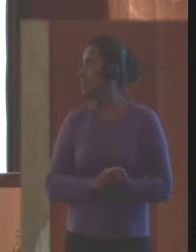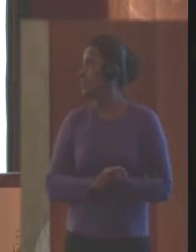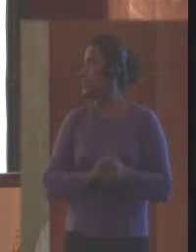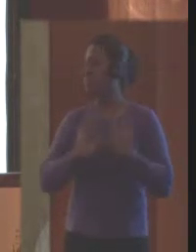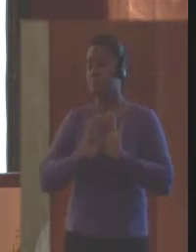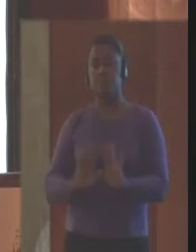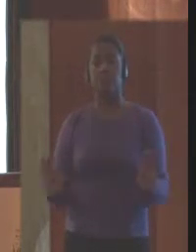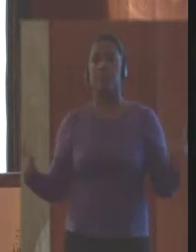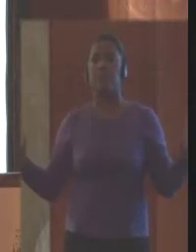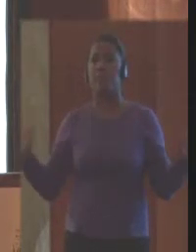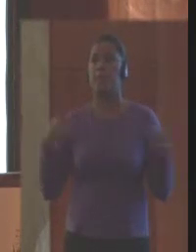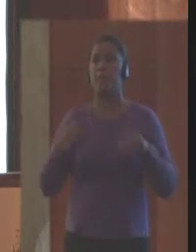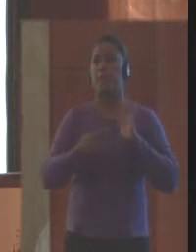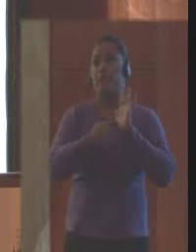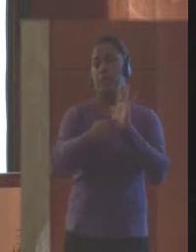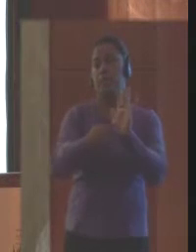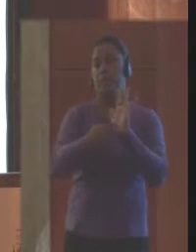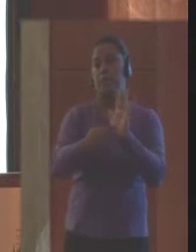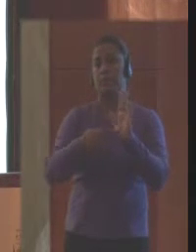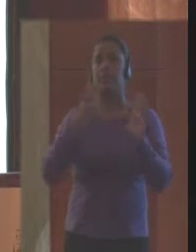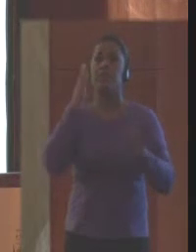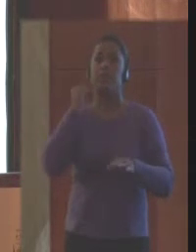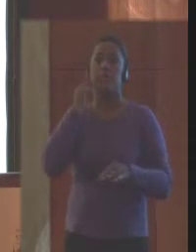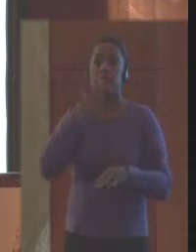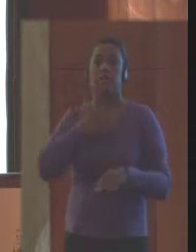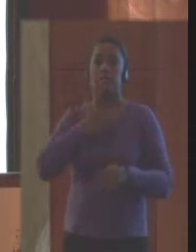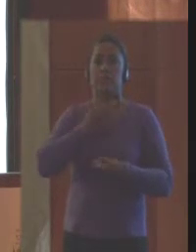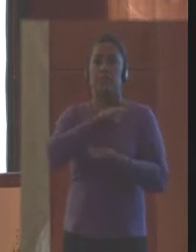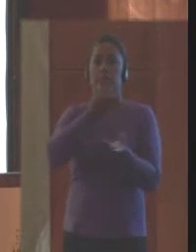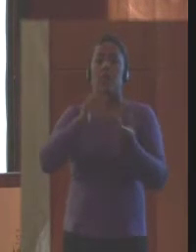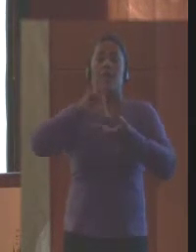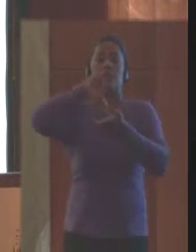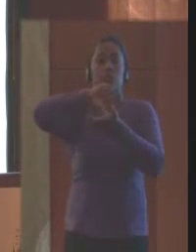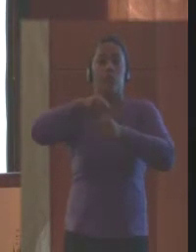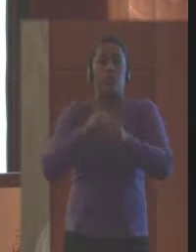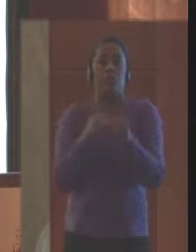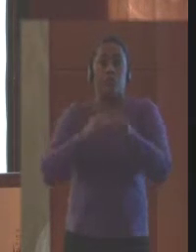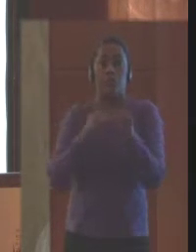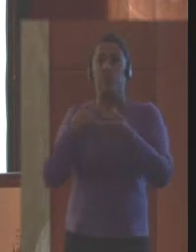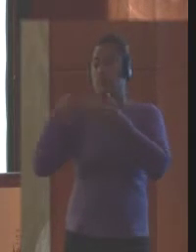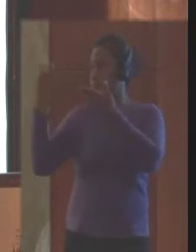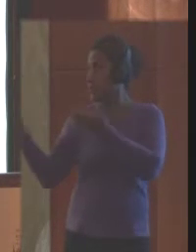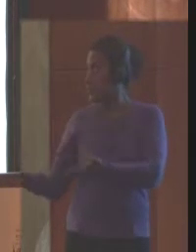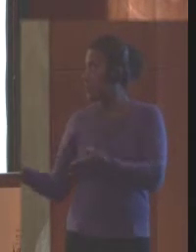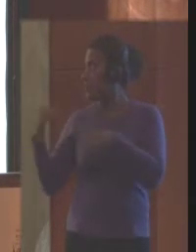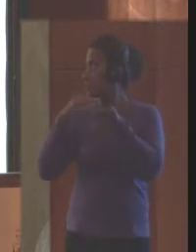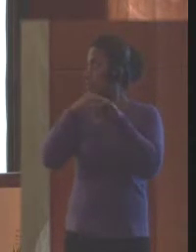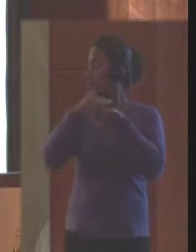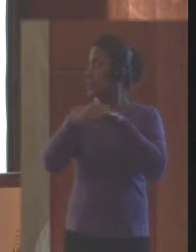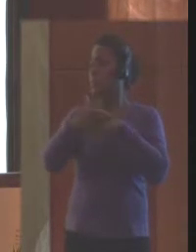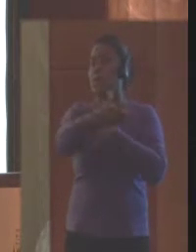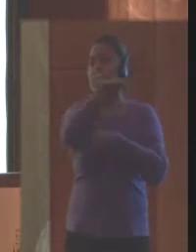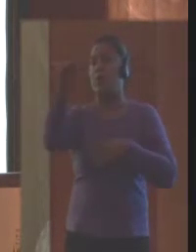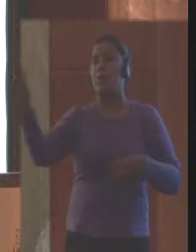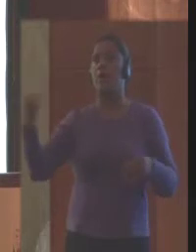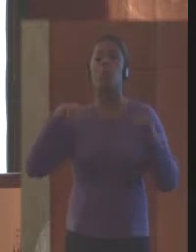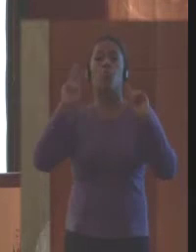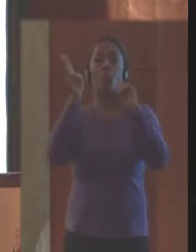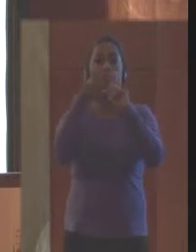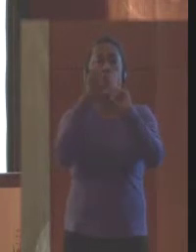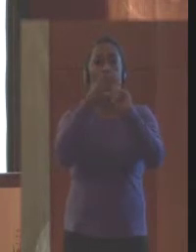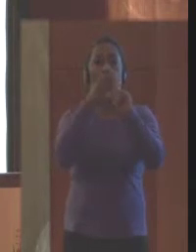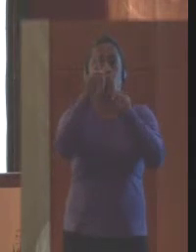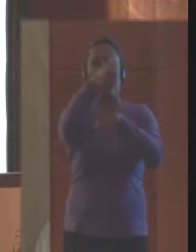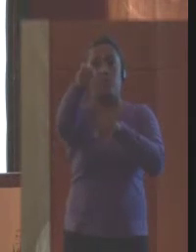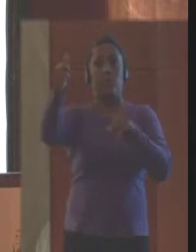Esa es la presentación de las experiencias y los retos de Bogotá. Allí tienen invitados a entrar a la página